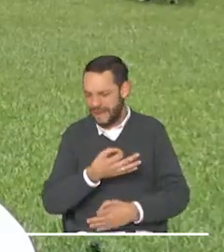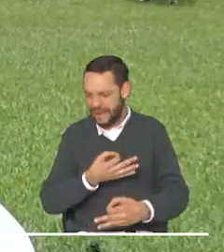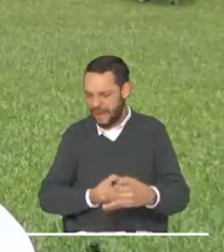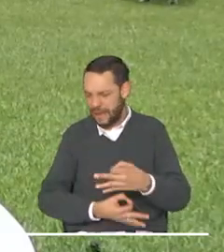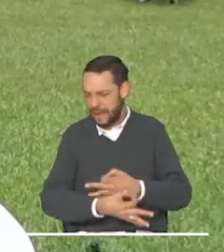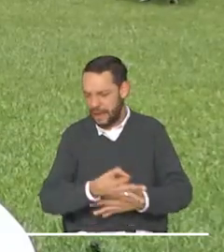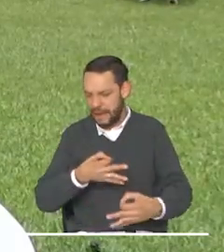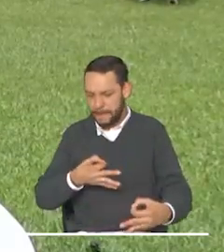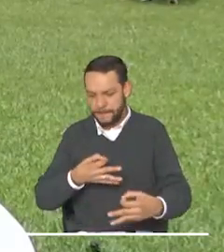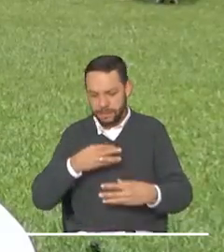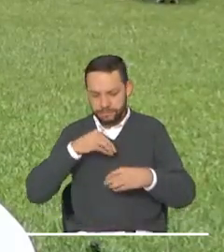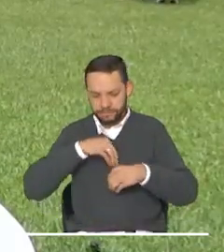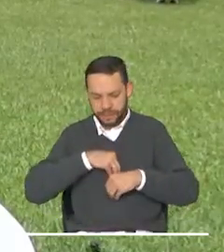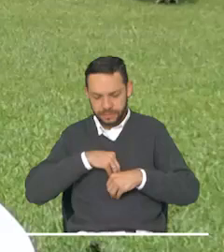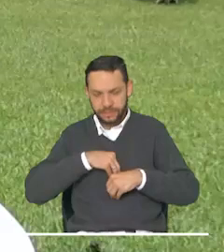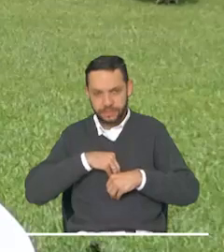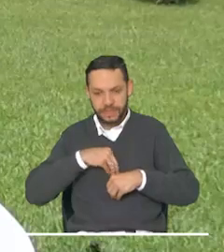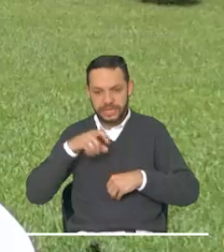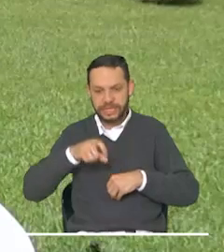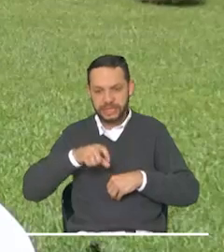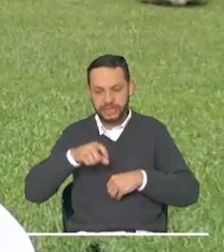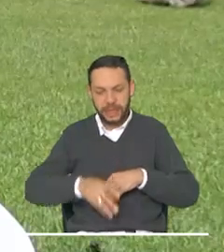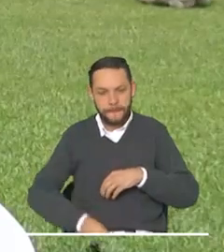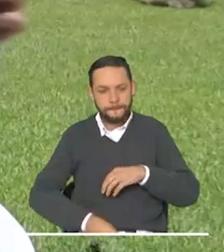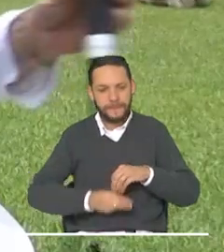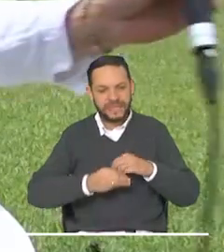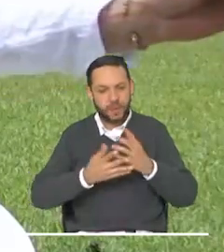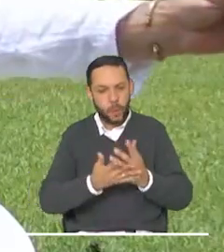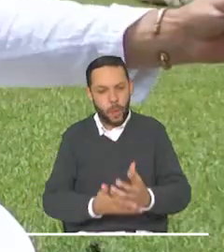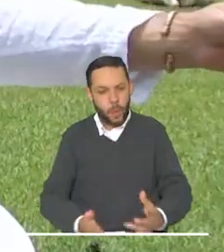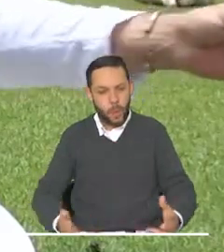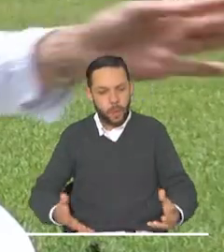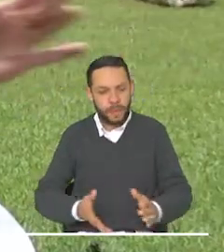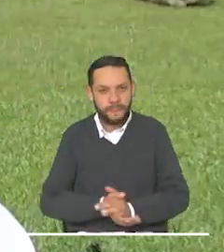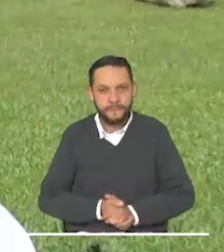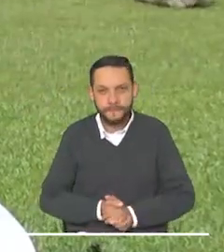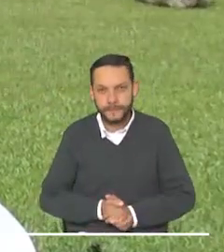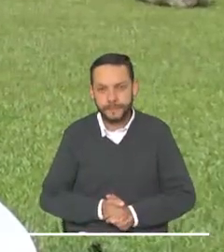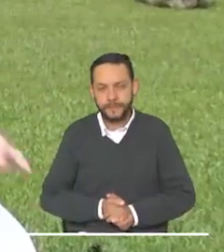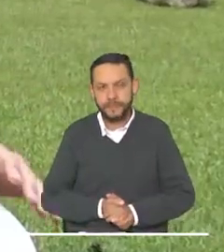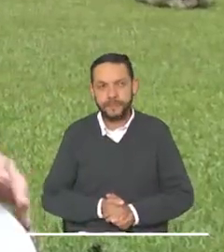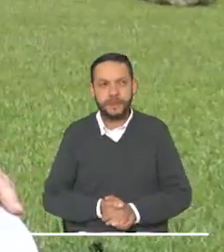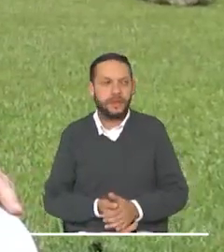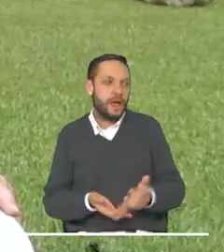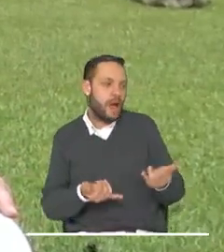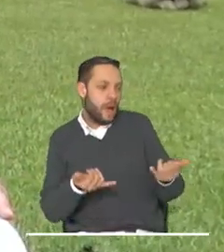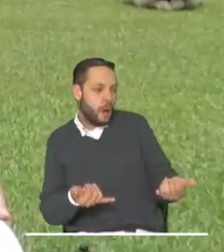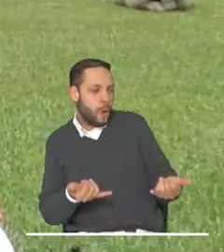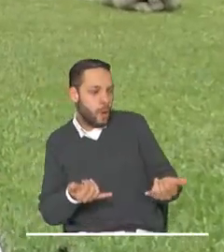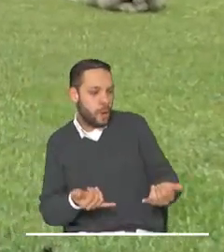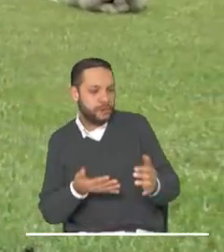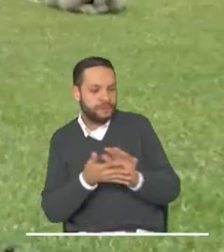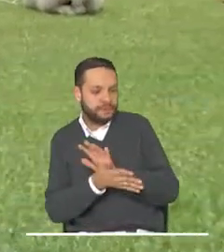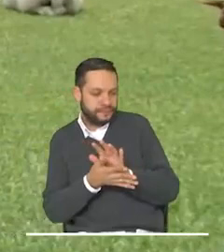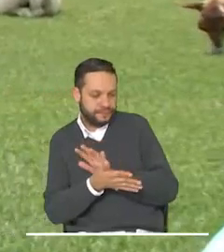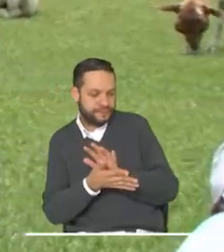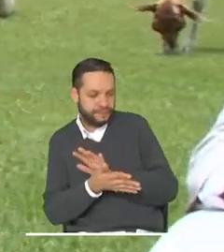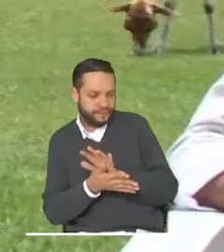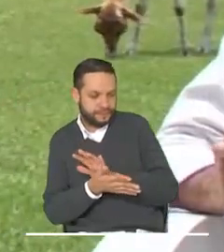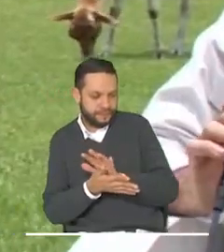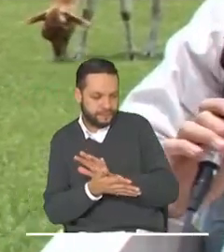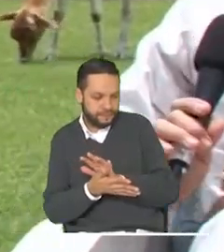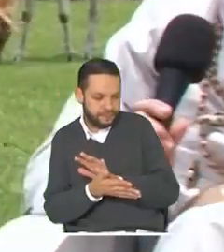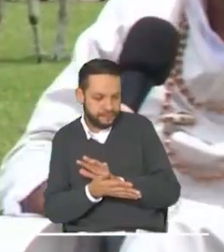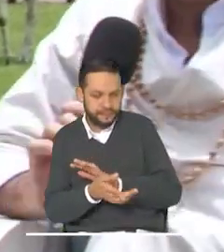expresa que somos más que la suma de las partes Jorge ahora muchos miren miren uno de los problemas que tenemos